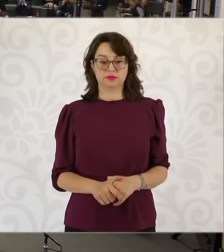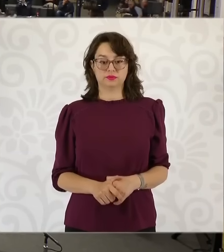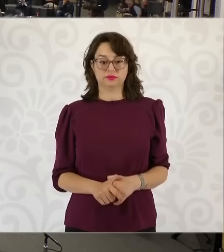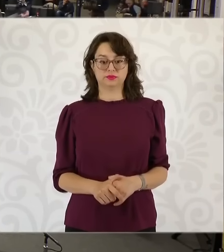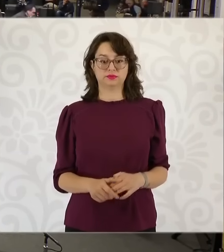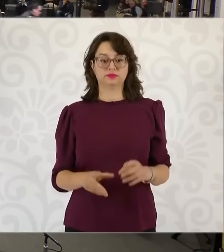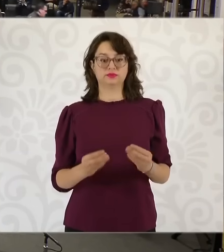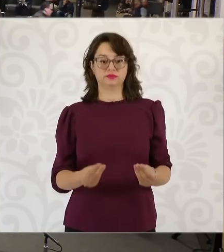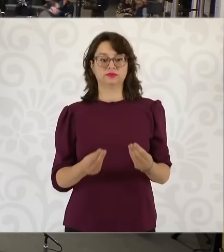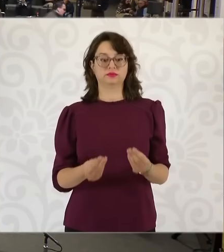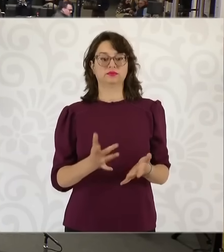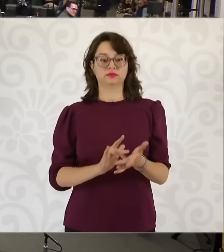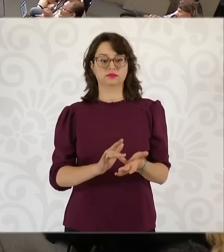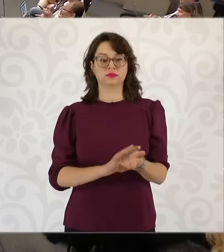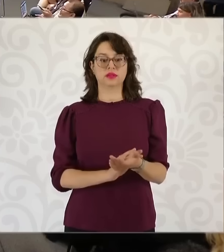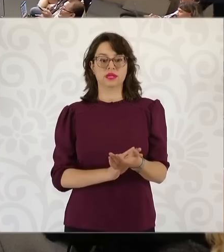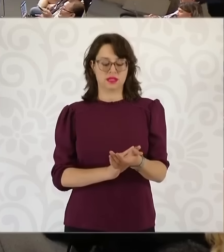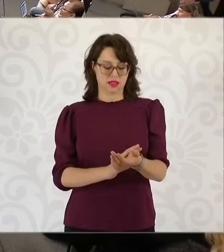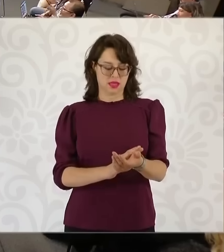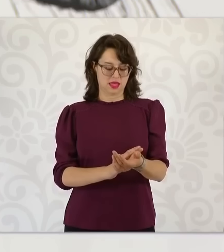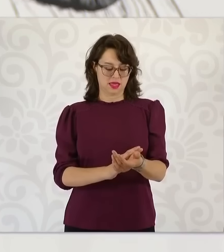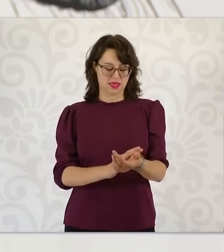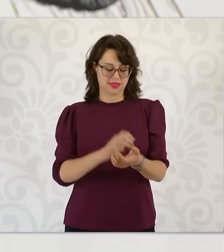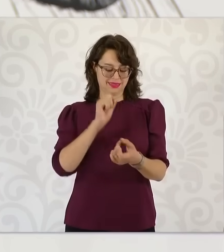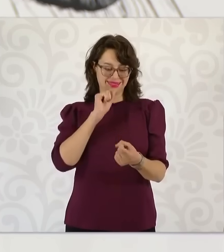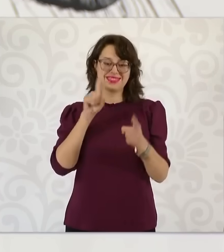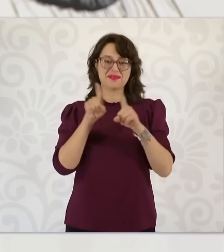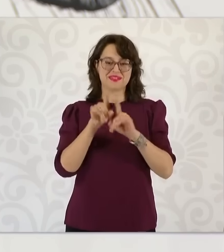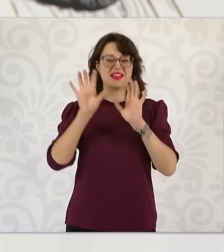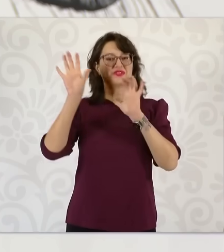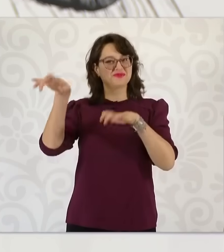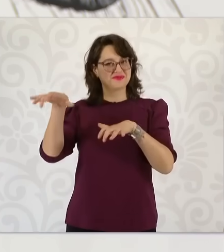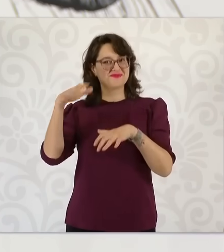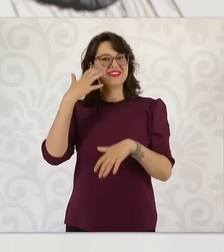Muchas gracias, buenos días a todos. Los Pumas para que no digan.